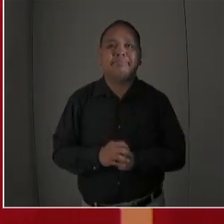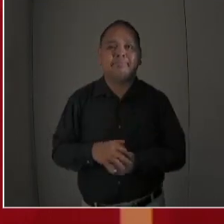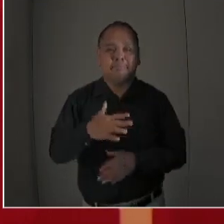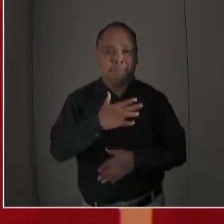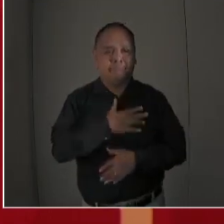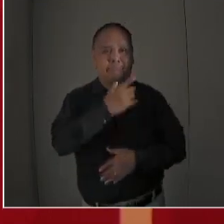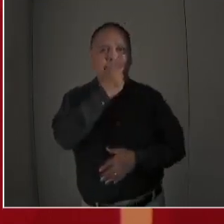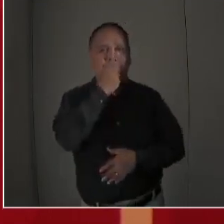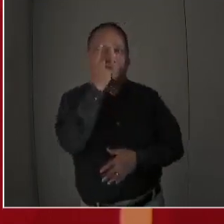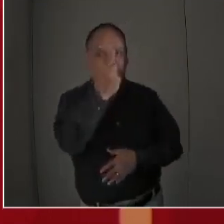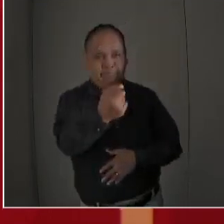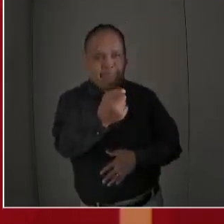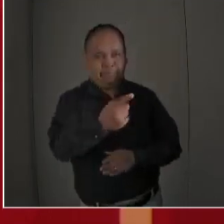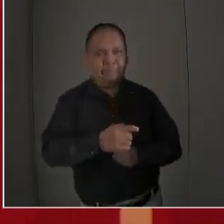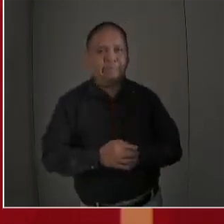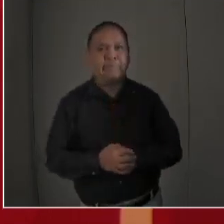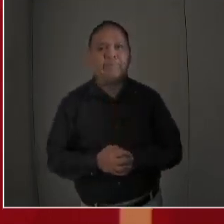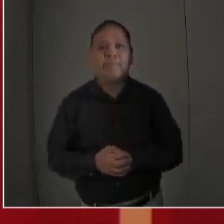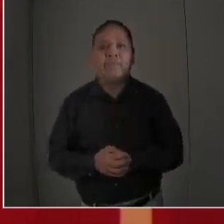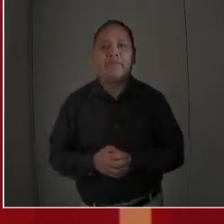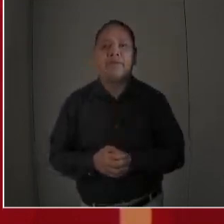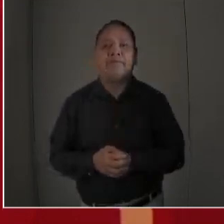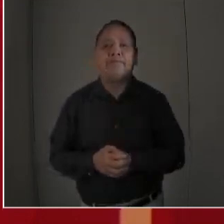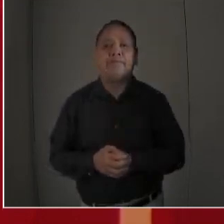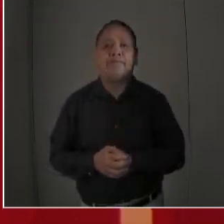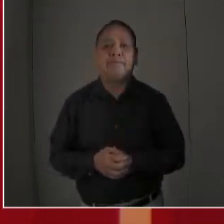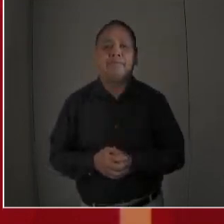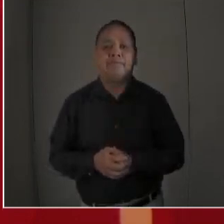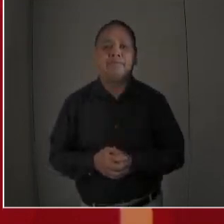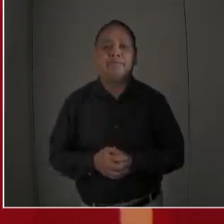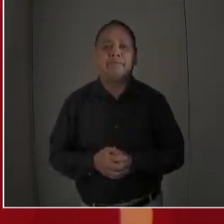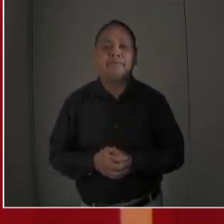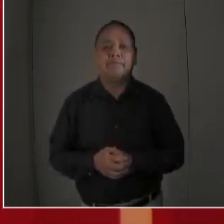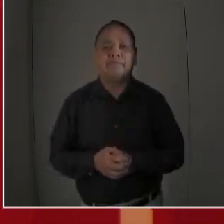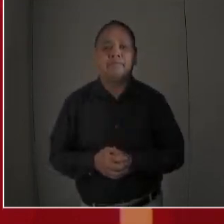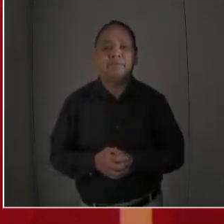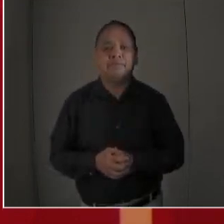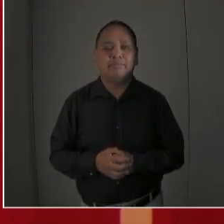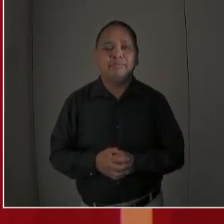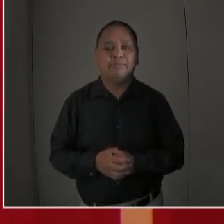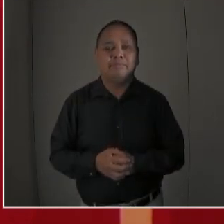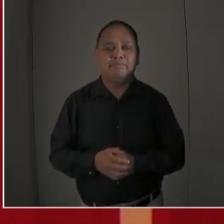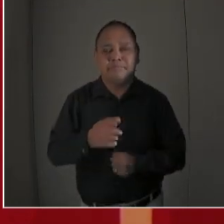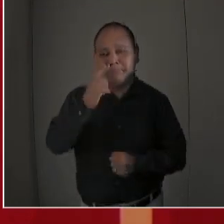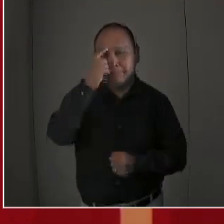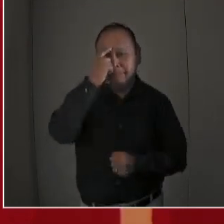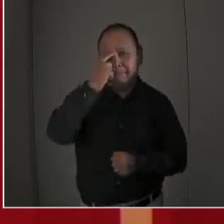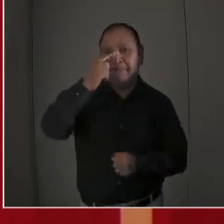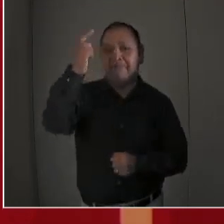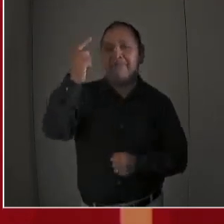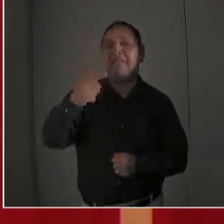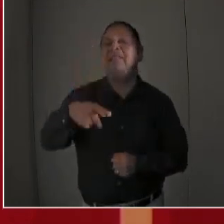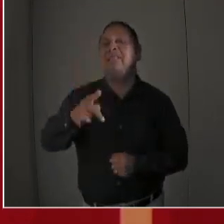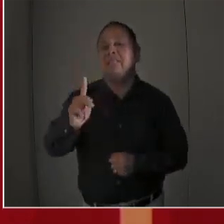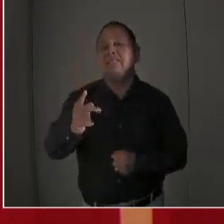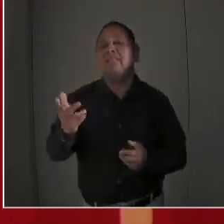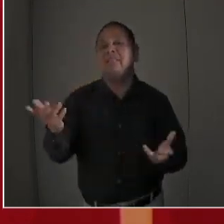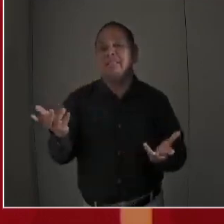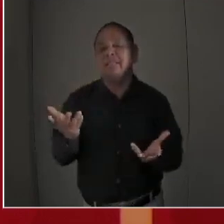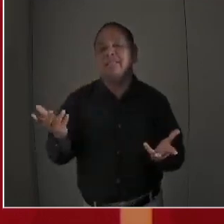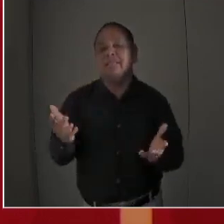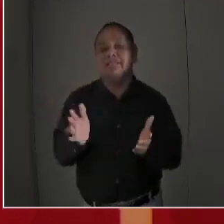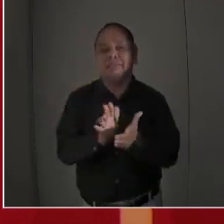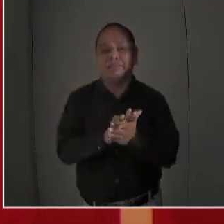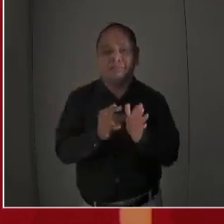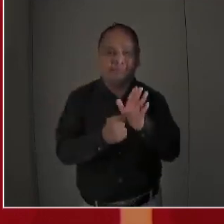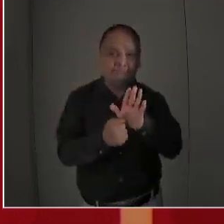más, que parece fácil, pero que es profunda, que nos demostró que cuando